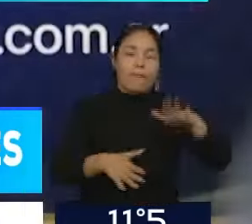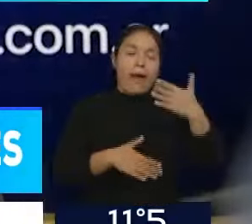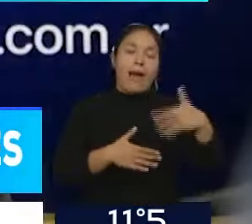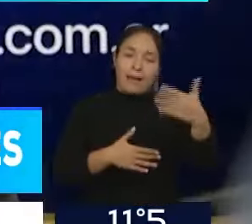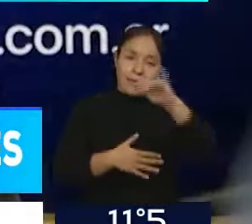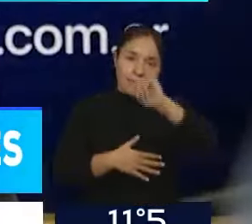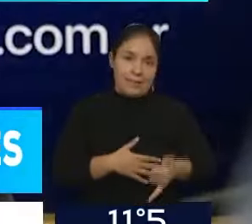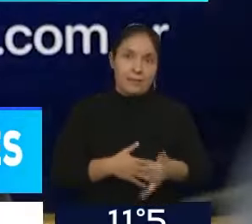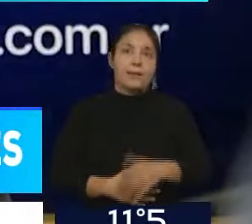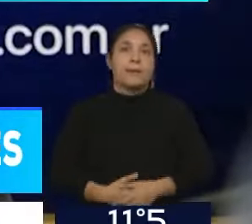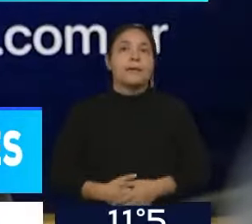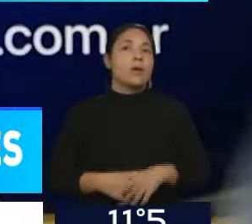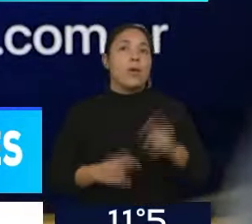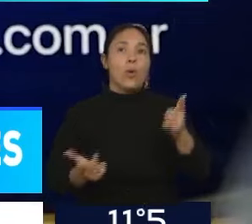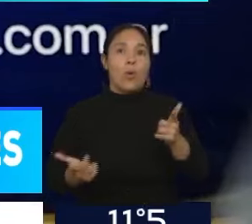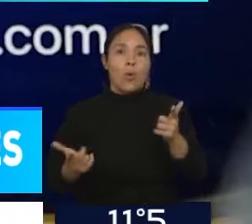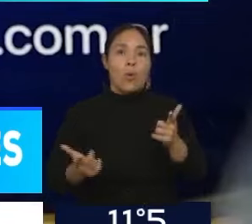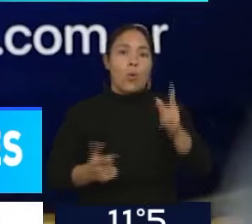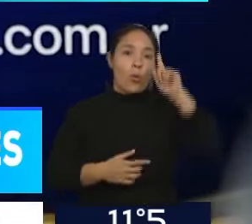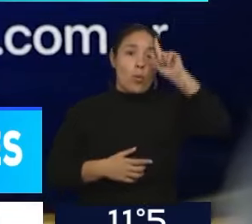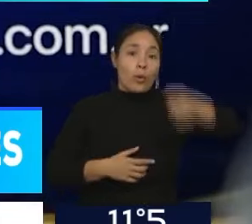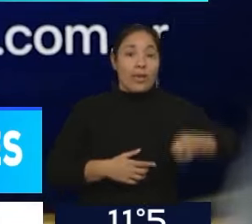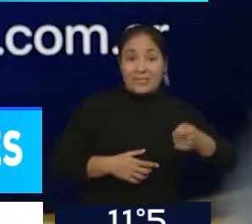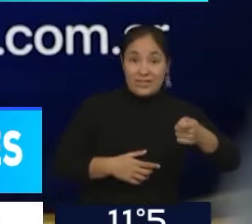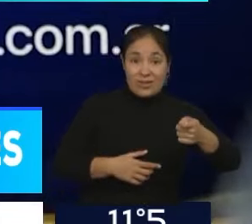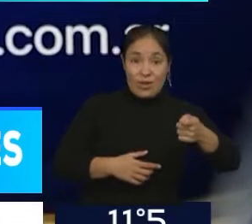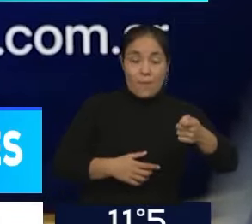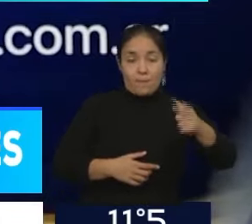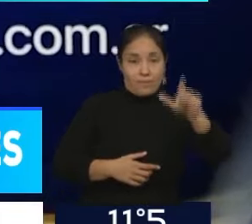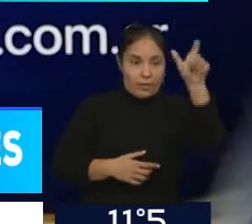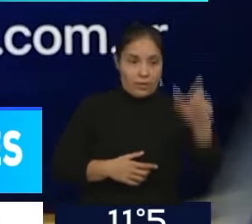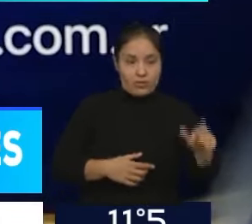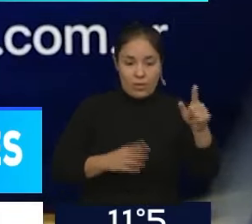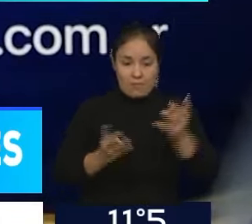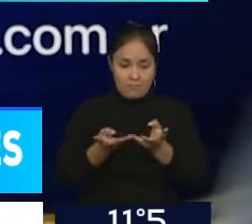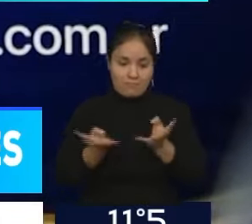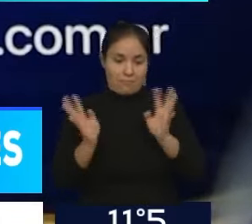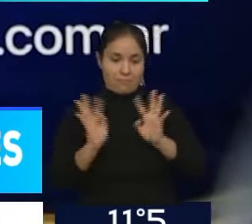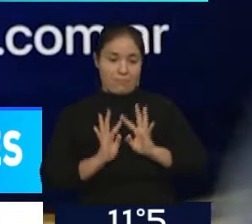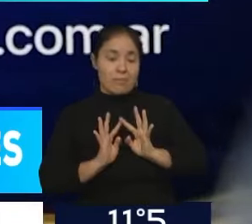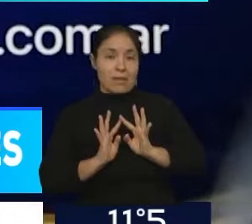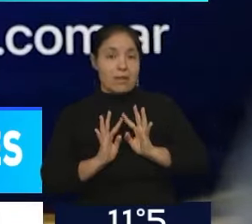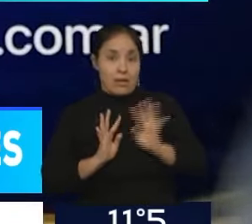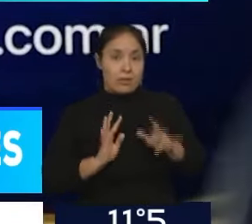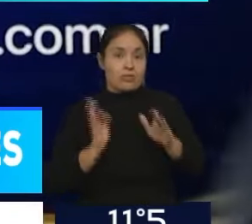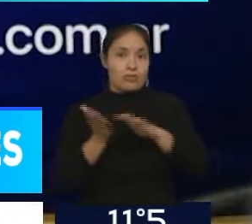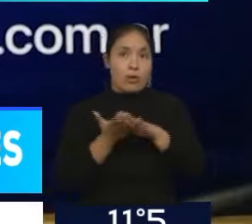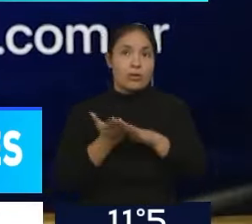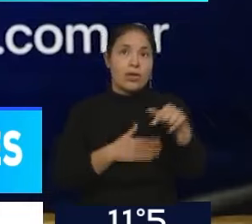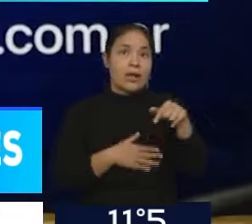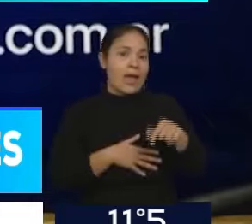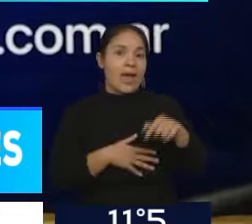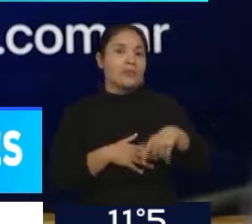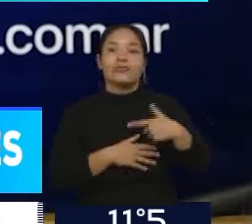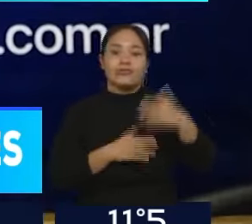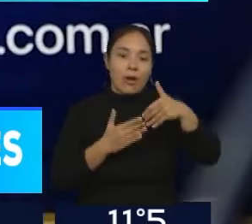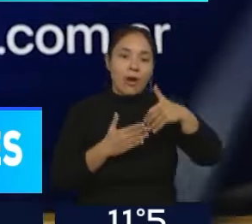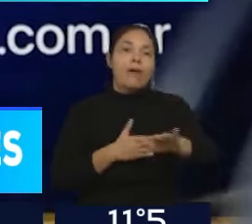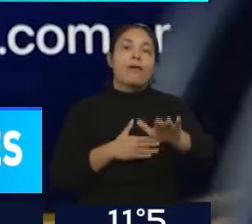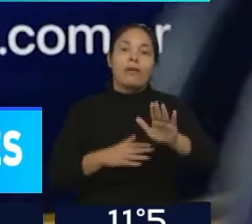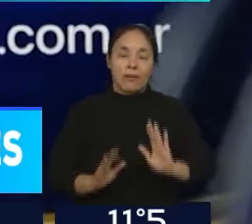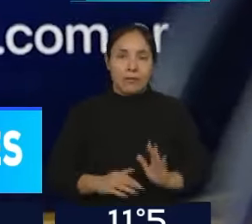Siempre insistimos en que el juicio por jurado no es la frutilla del postre, sino que es el punto de partida del quiebre del viejo sistema. Esta oralidad a la